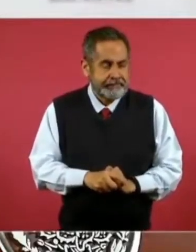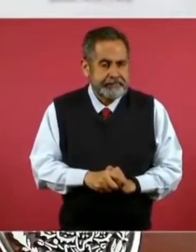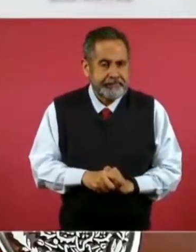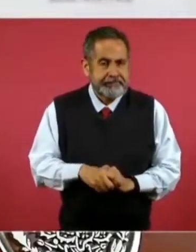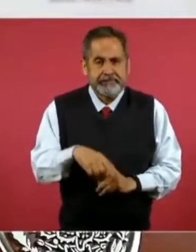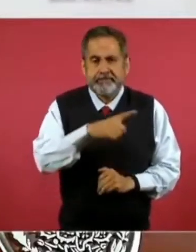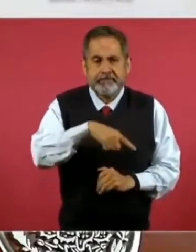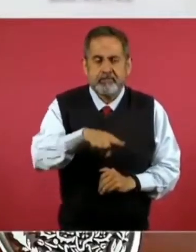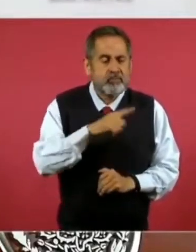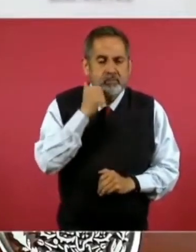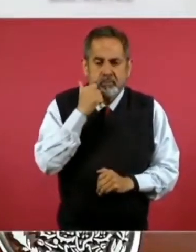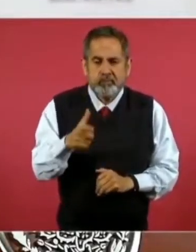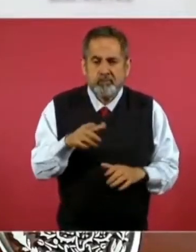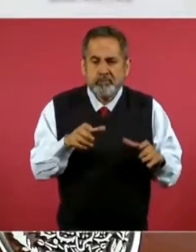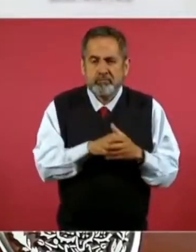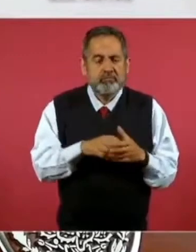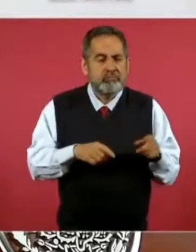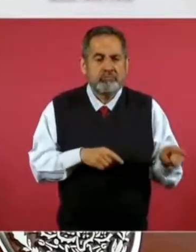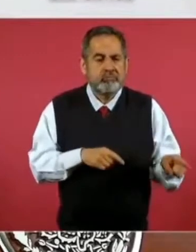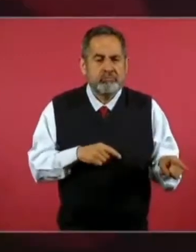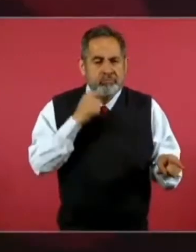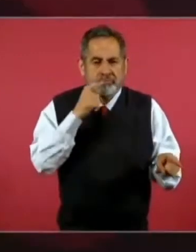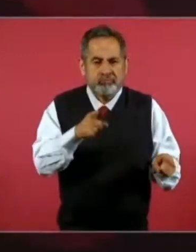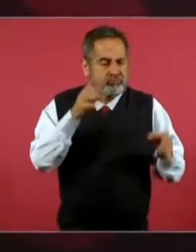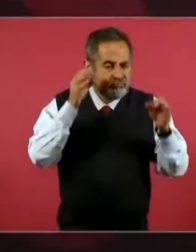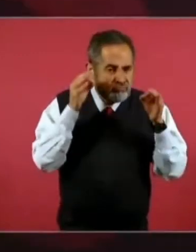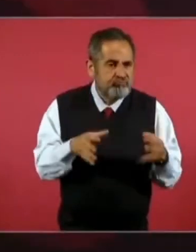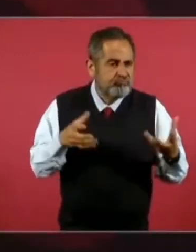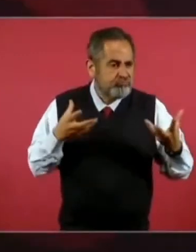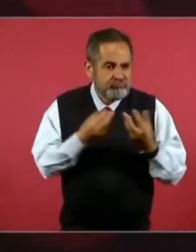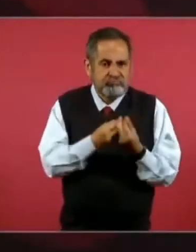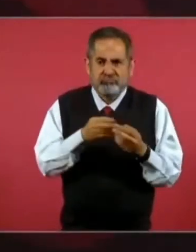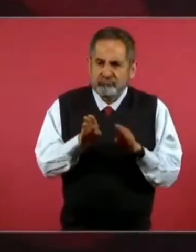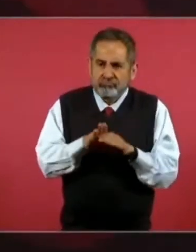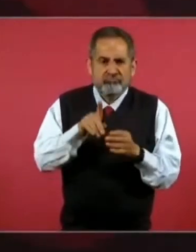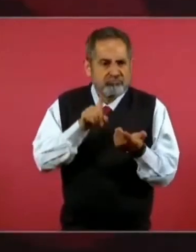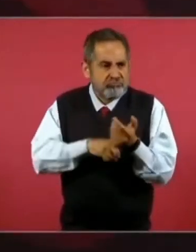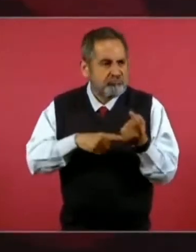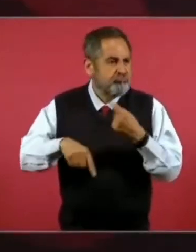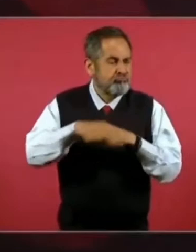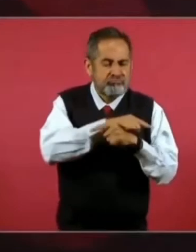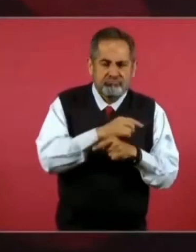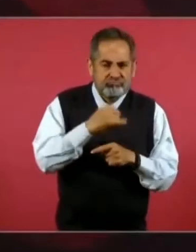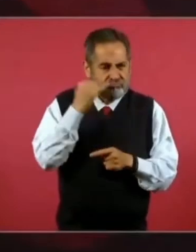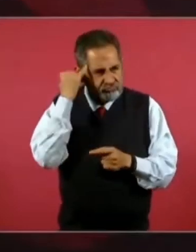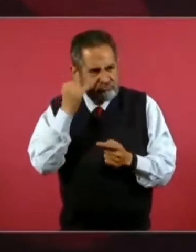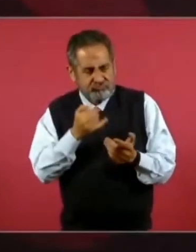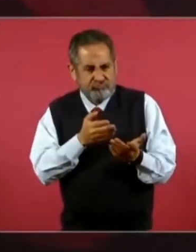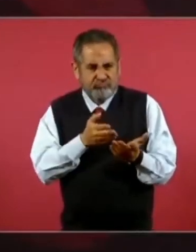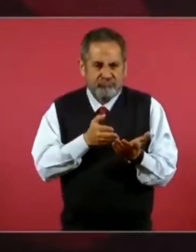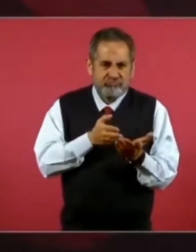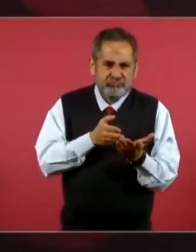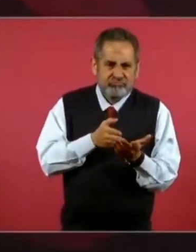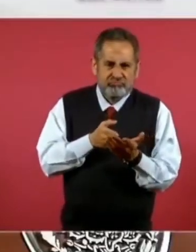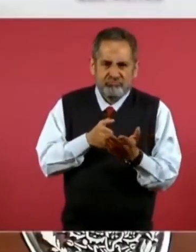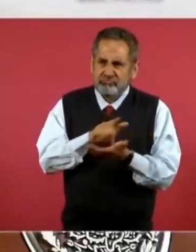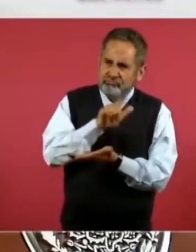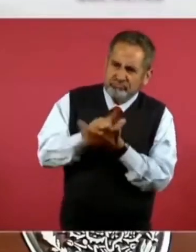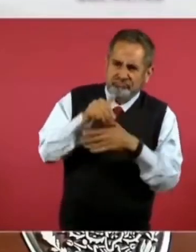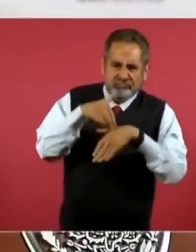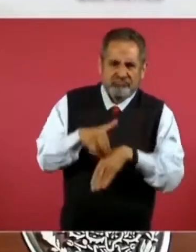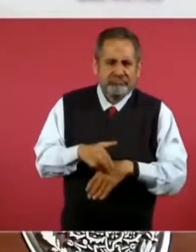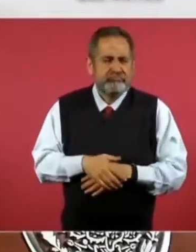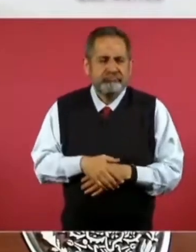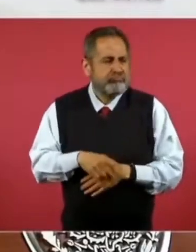Y no quieren un auténtico Estado de Derecho. quieren un Estado